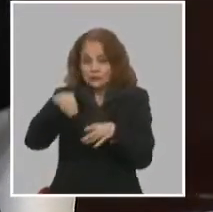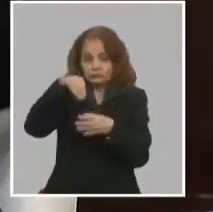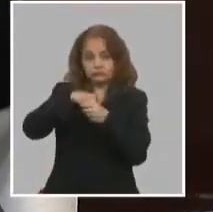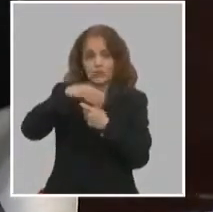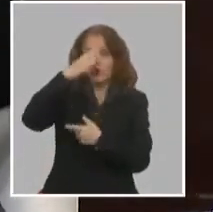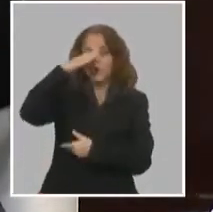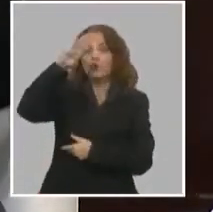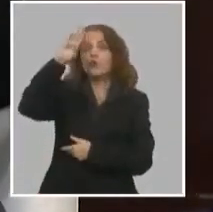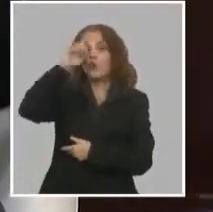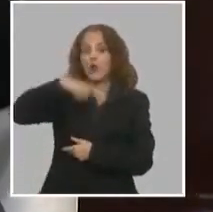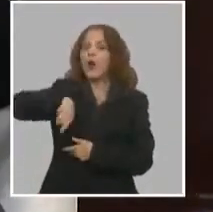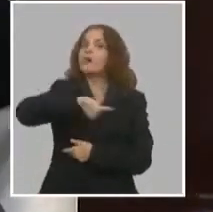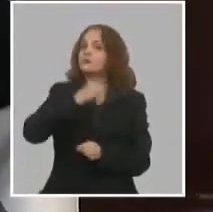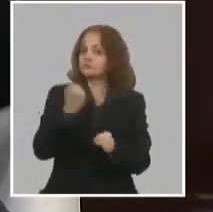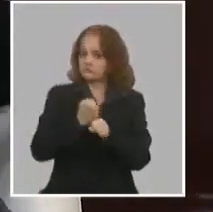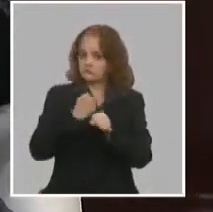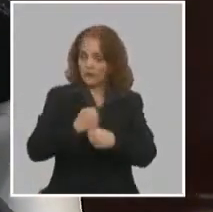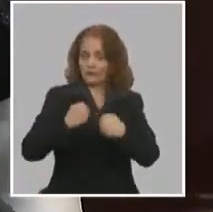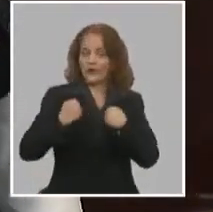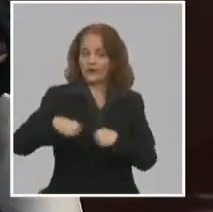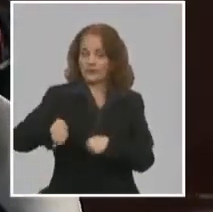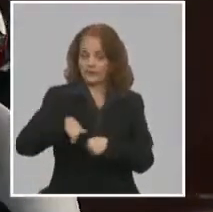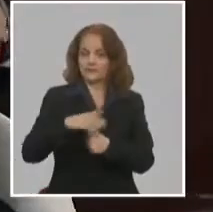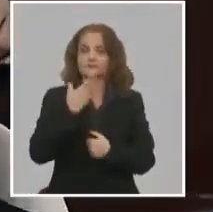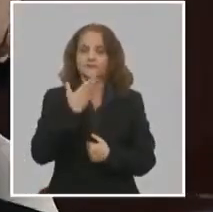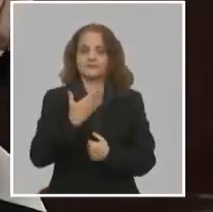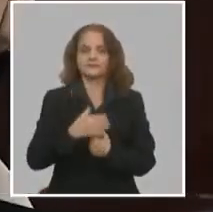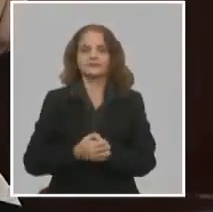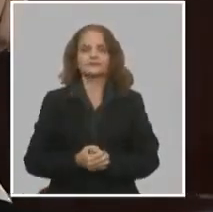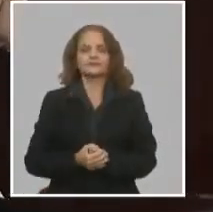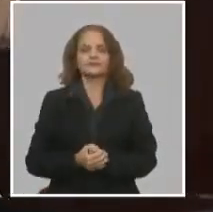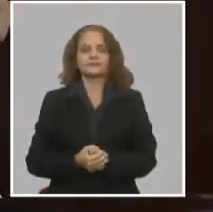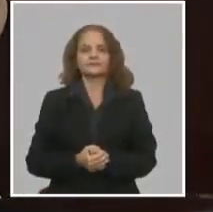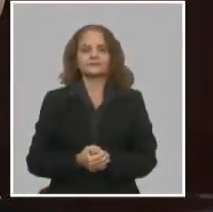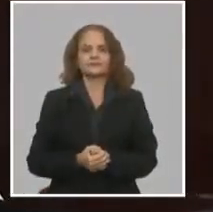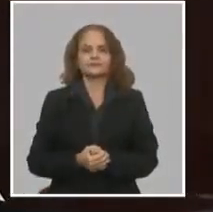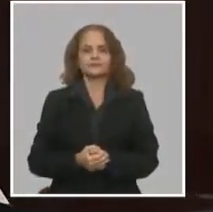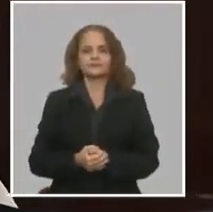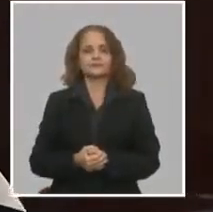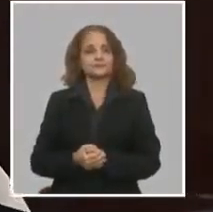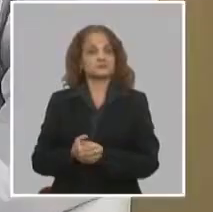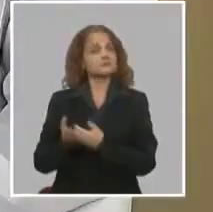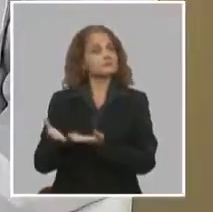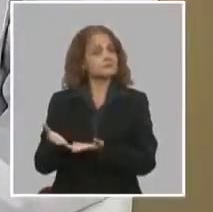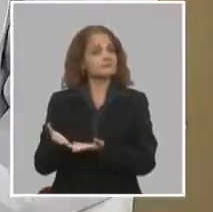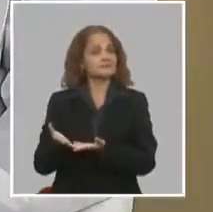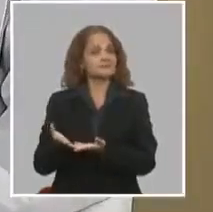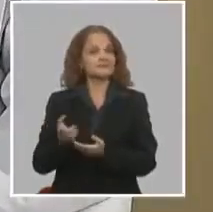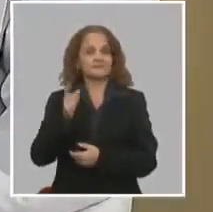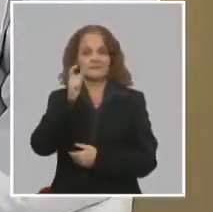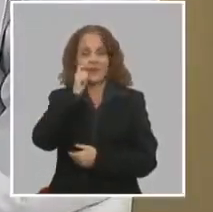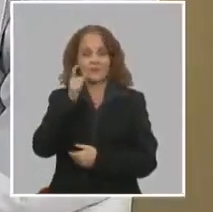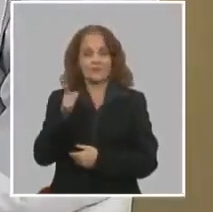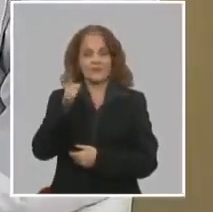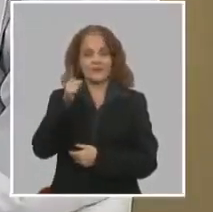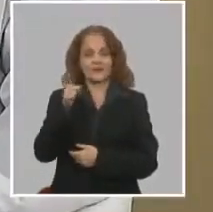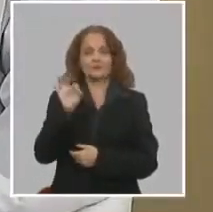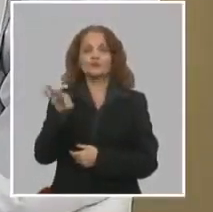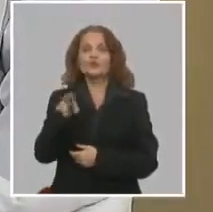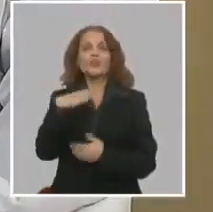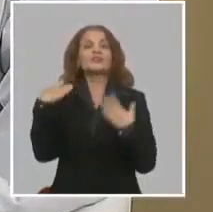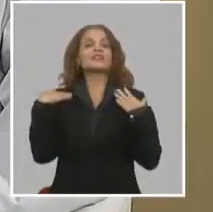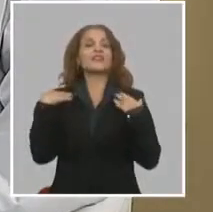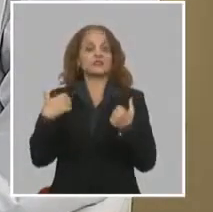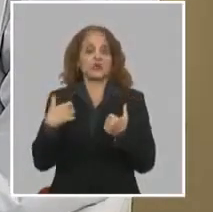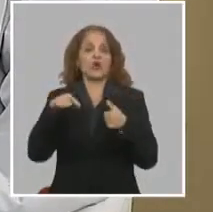del combate contra la COVID-19. Carlos, tiene la misión compleja de dirigir un hospital como el Clínico Quirúrgico de